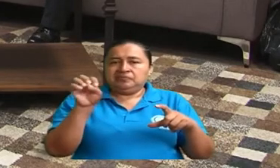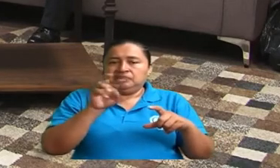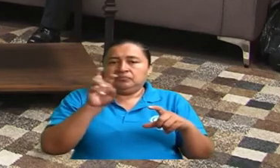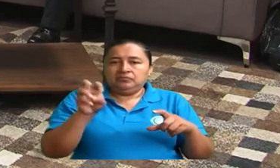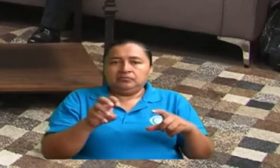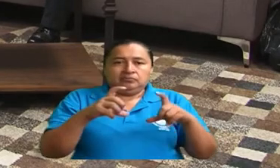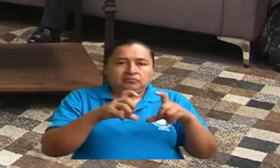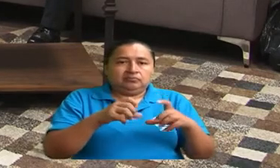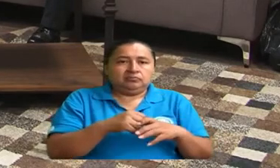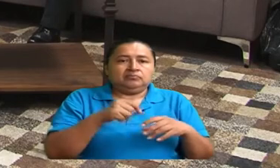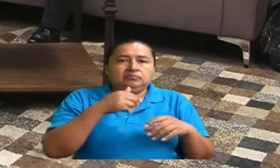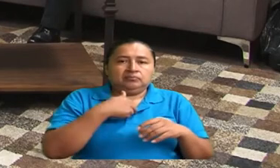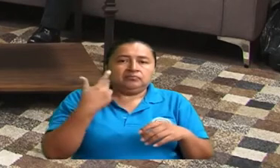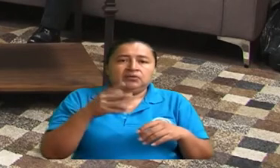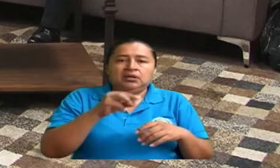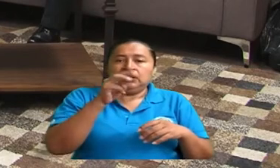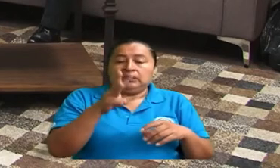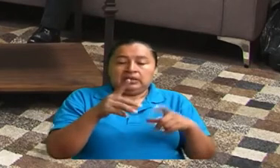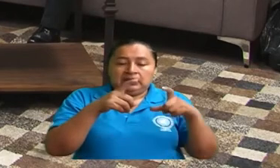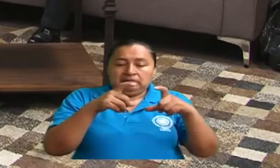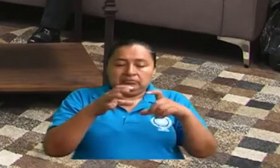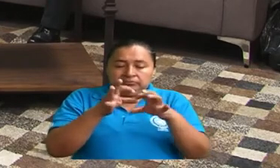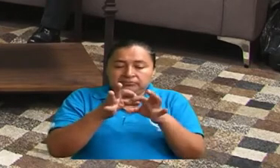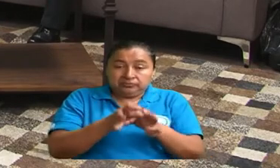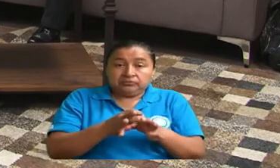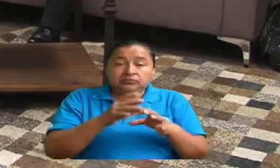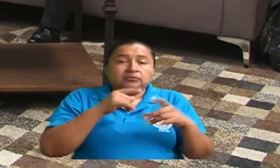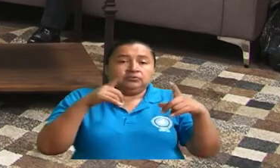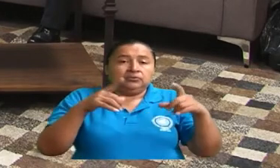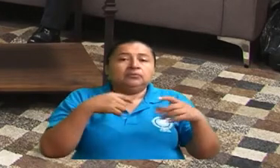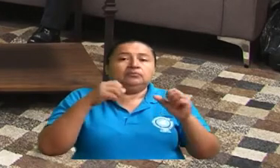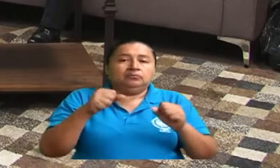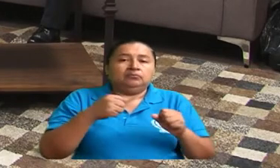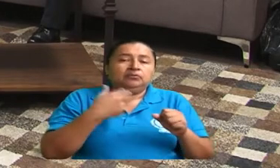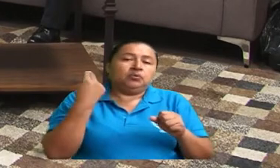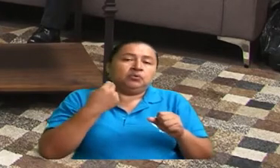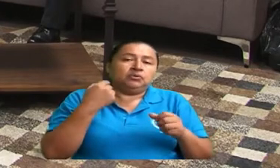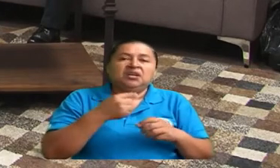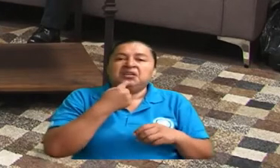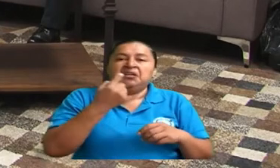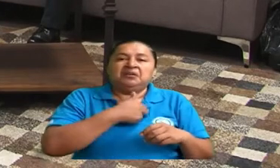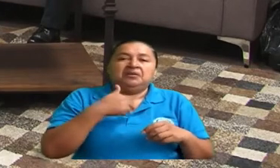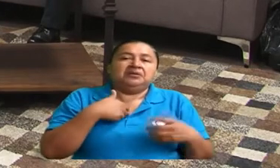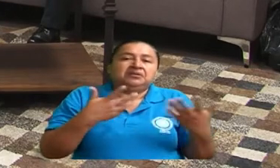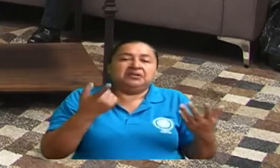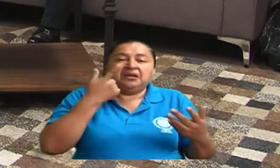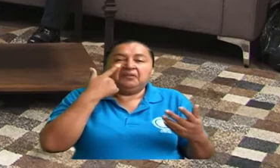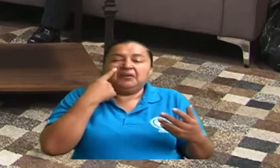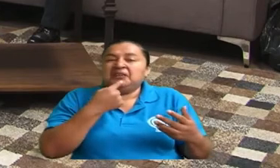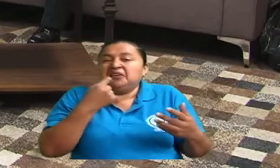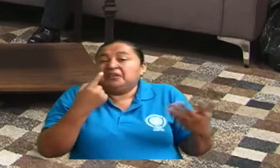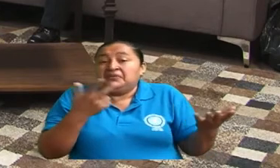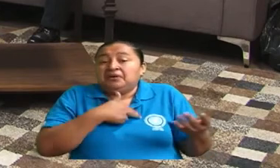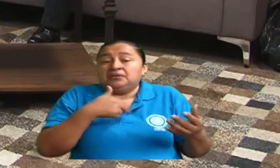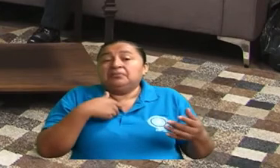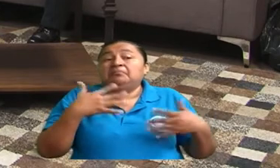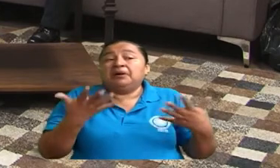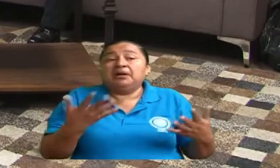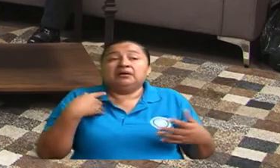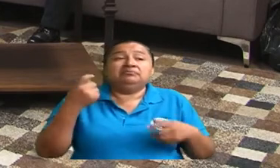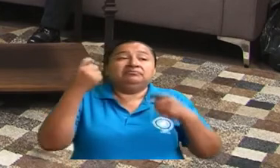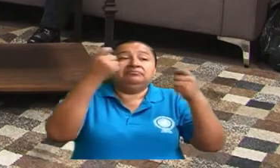juego. Ya, vienen tres piecitas más para el freno. ¿Y quién lo está haciendo? Bueno, hay que ver quién lo está haciendo. ¿Para qué? ¿A dónde está yendo a